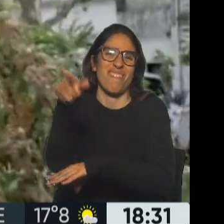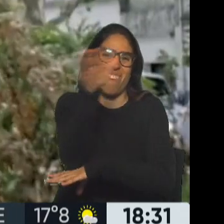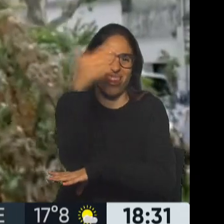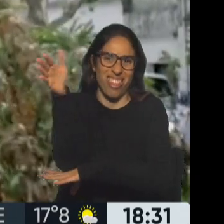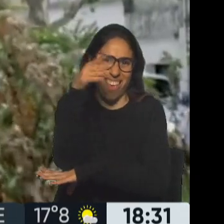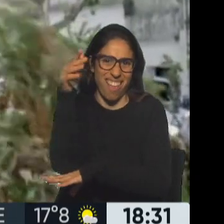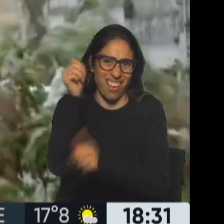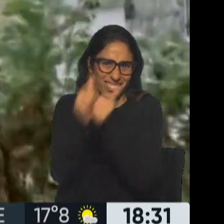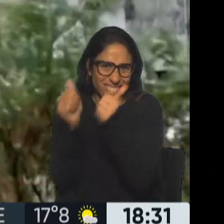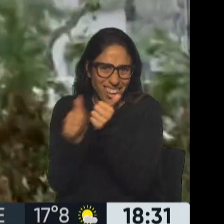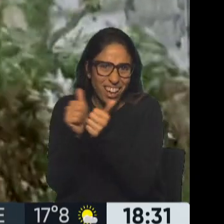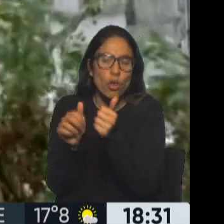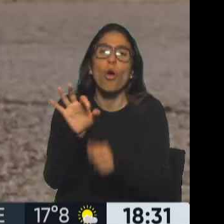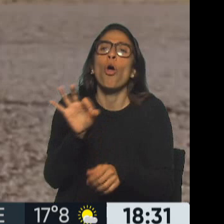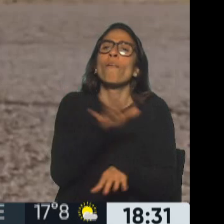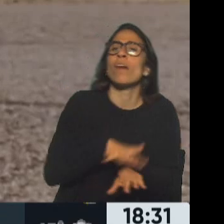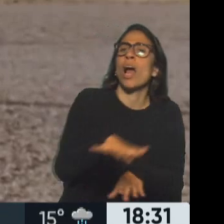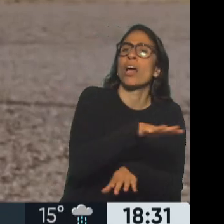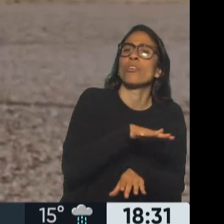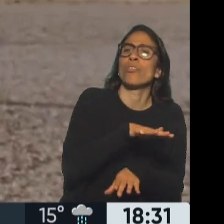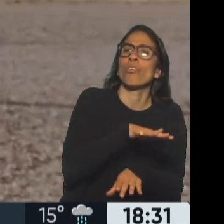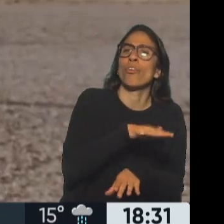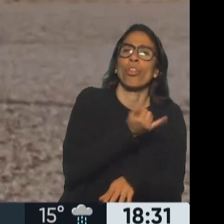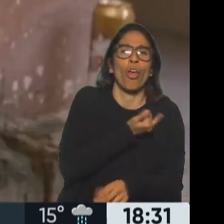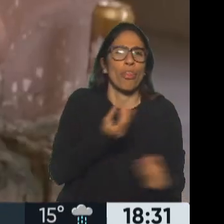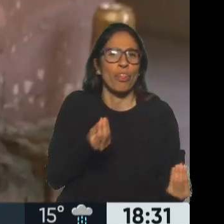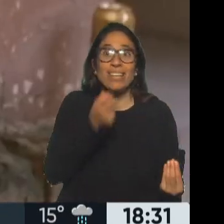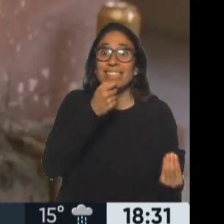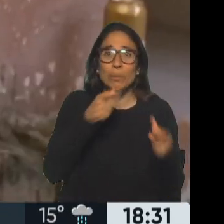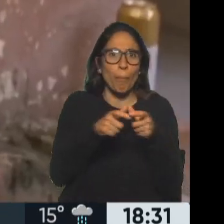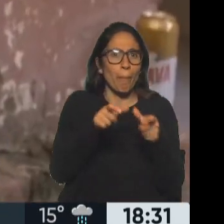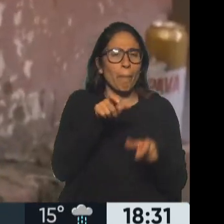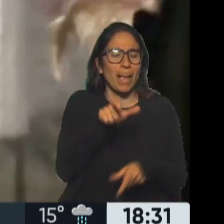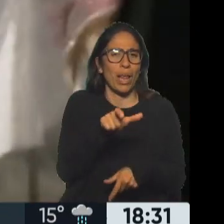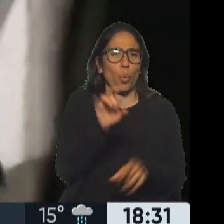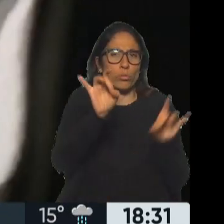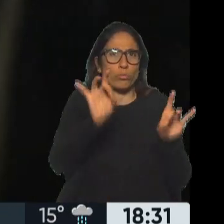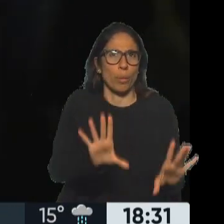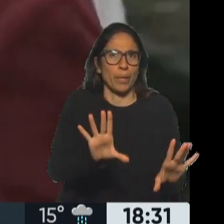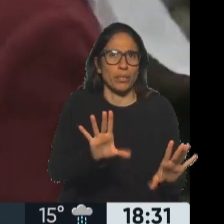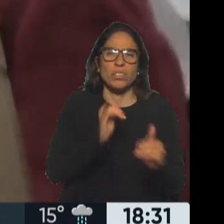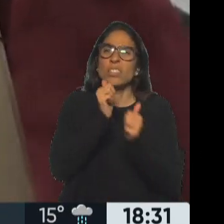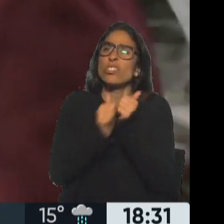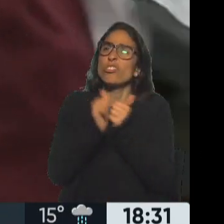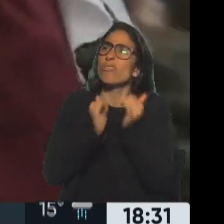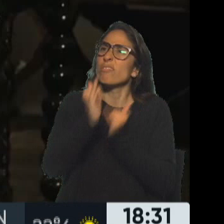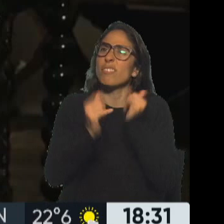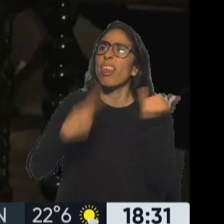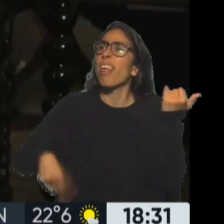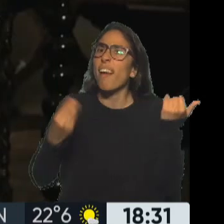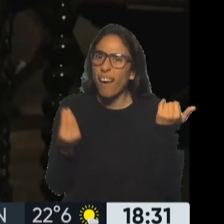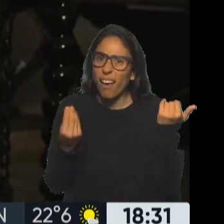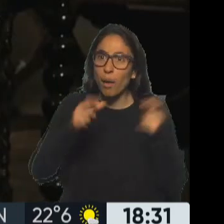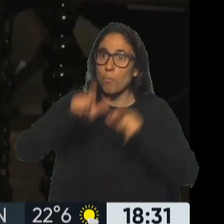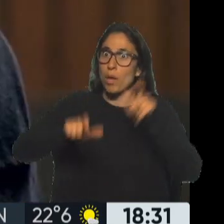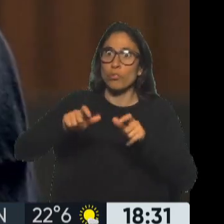Néstor! Si fuera solo una película, ¿qué historia contarías? Tenemos próceres, heroínas y